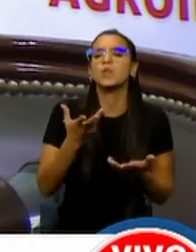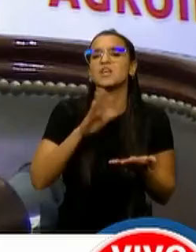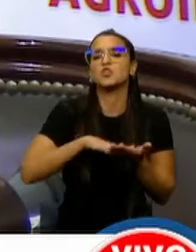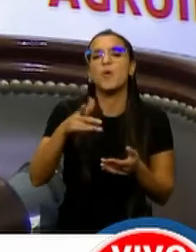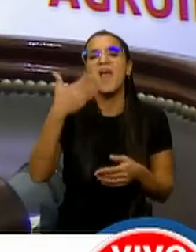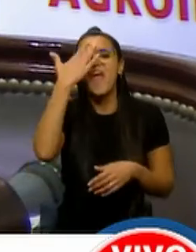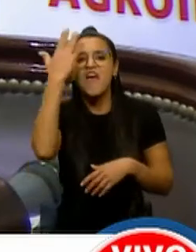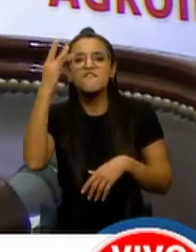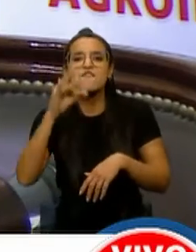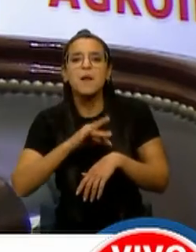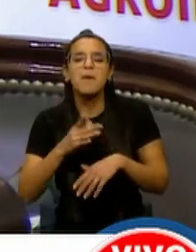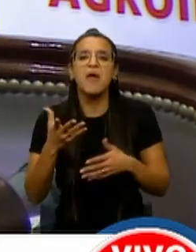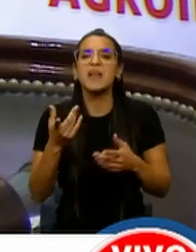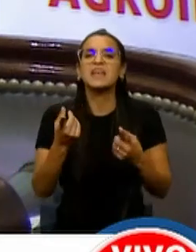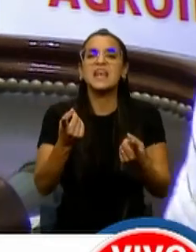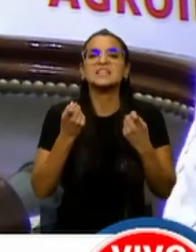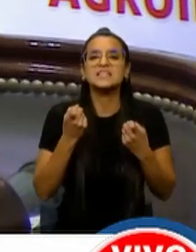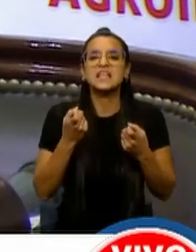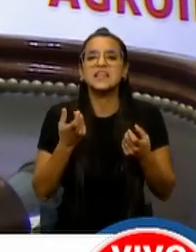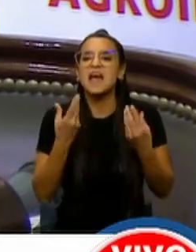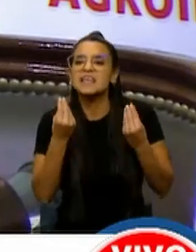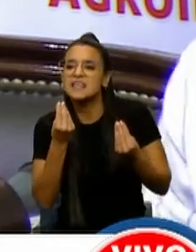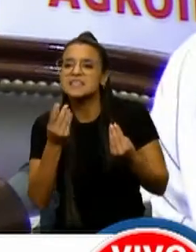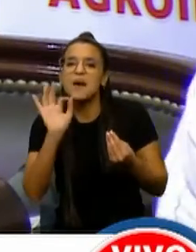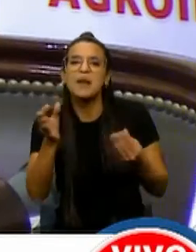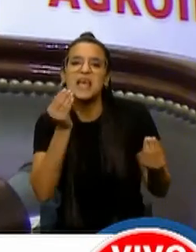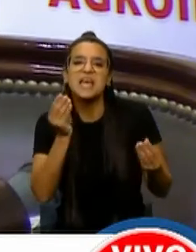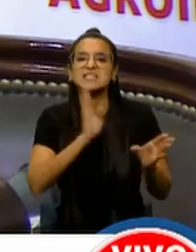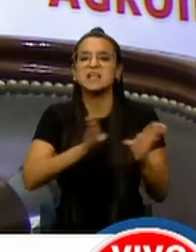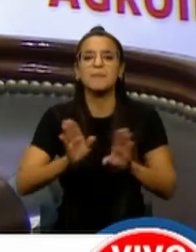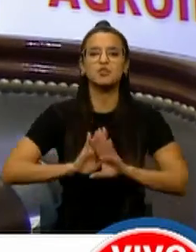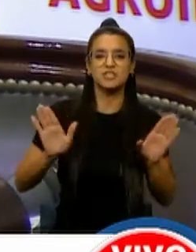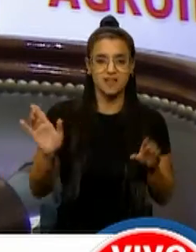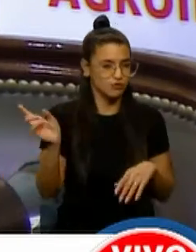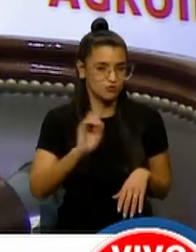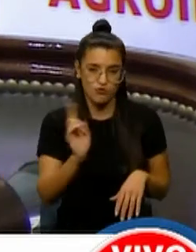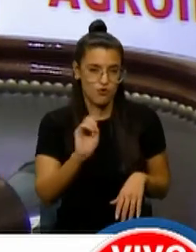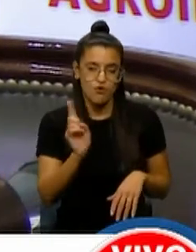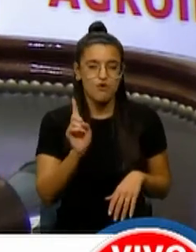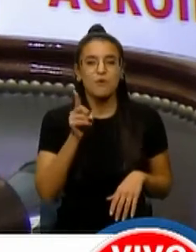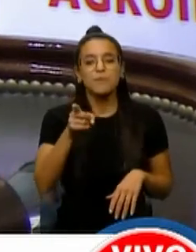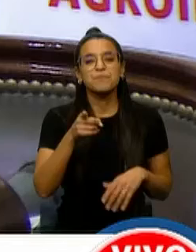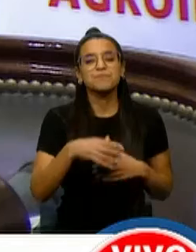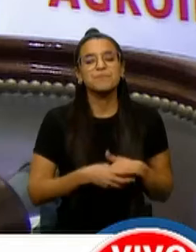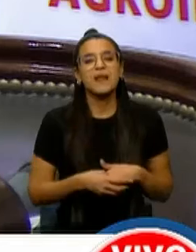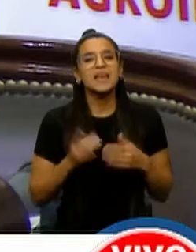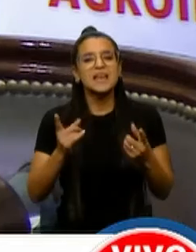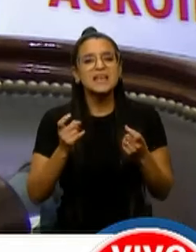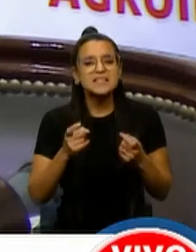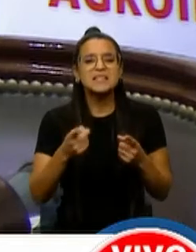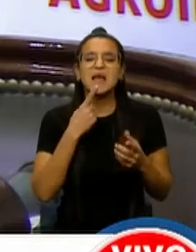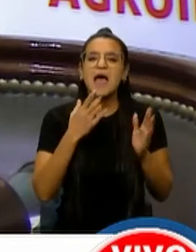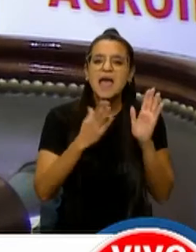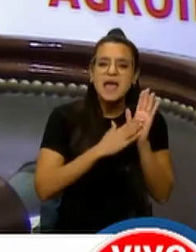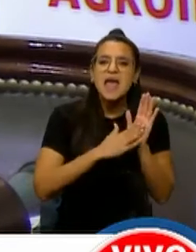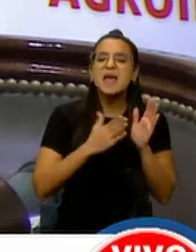enfermedad que necesita de un diagnóstico y nada más, y un tratamiento, para transformarse en una experiencia